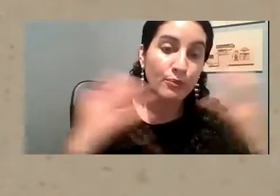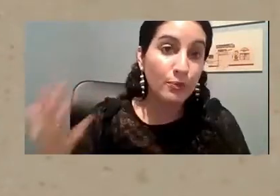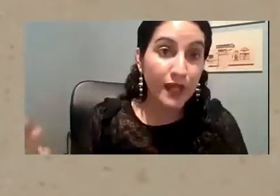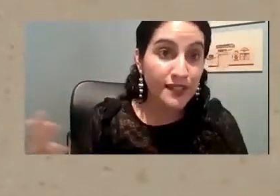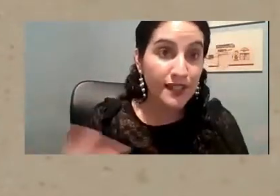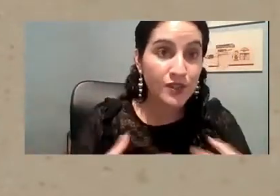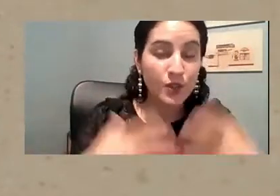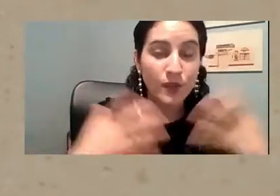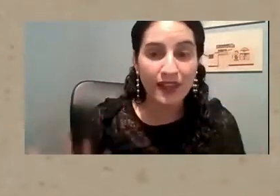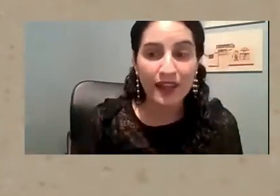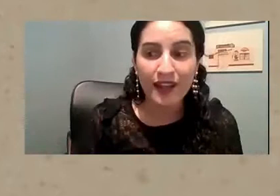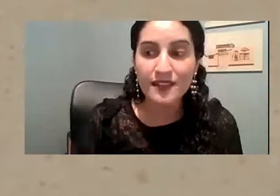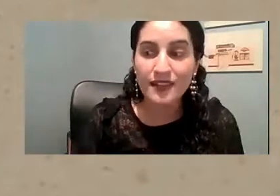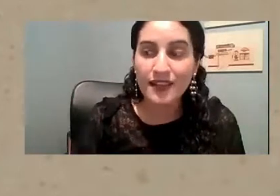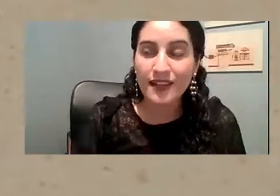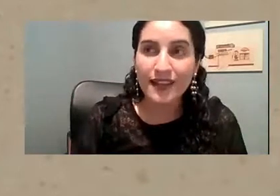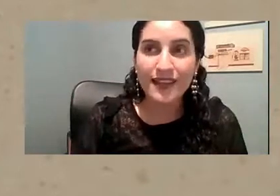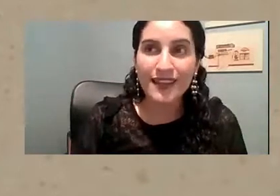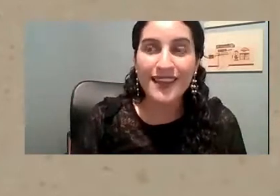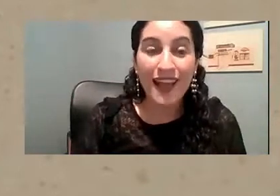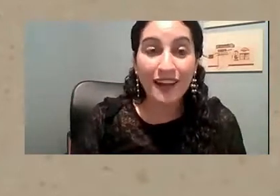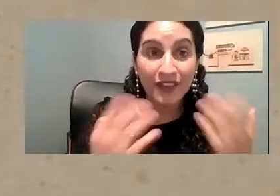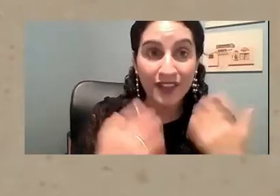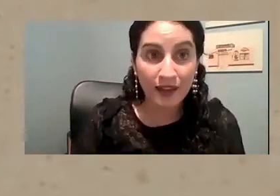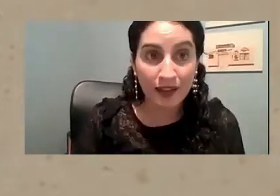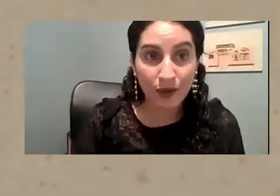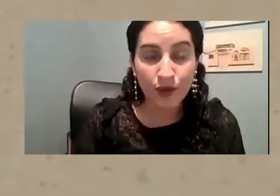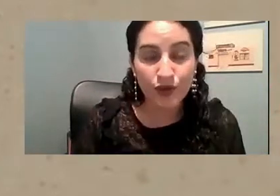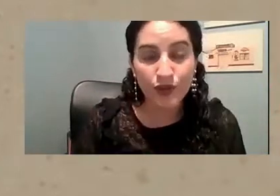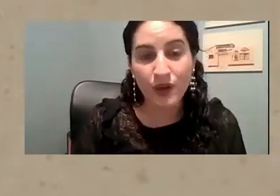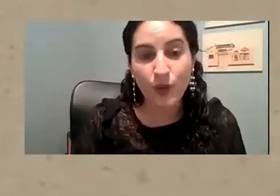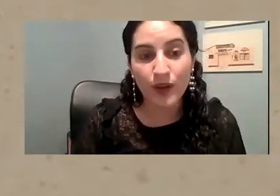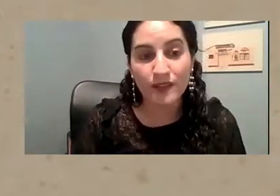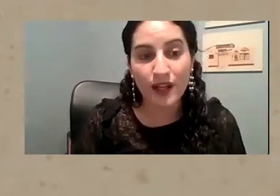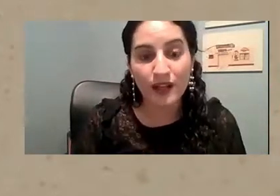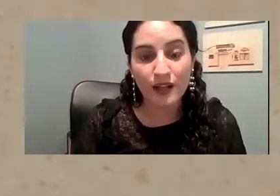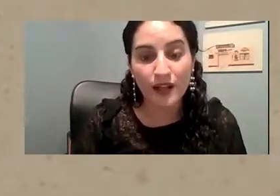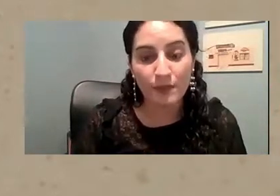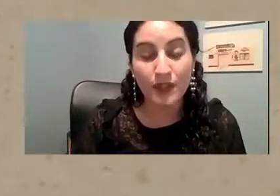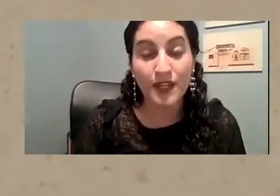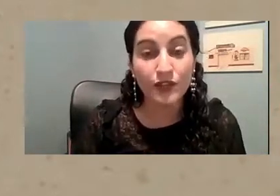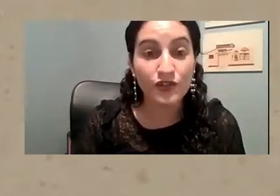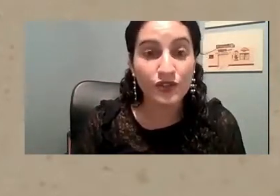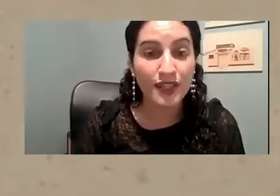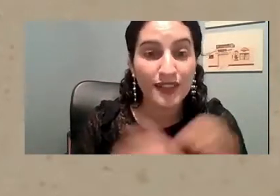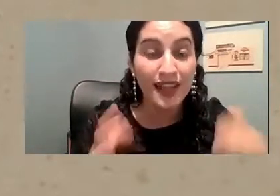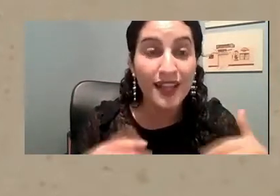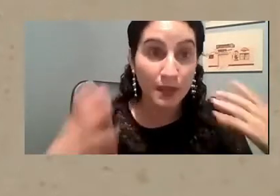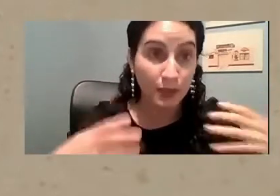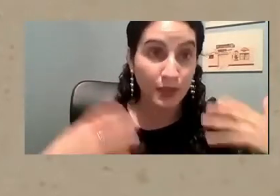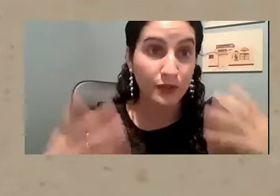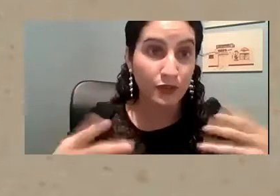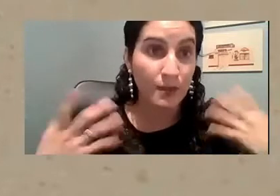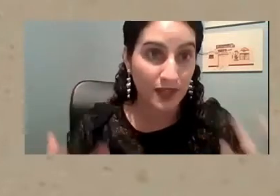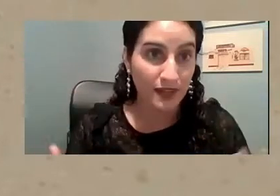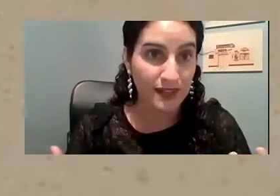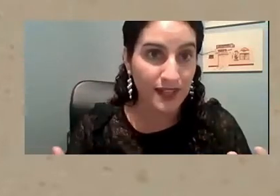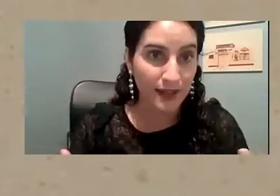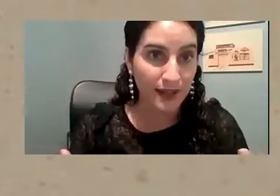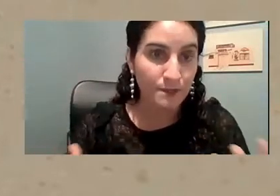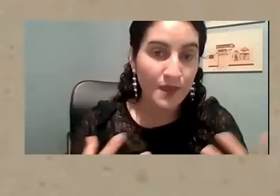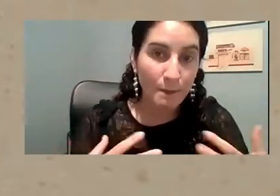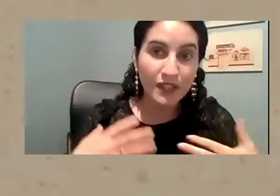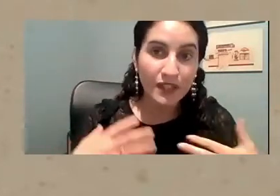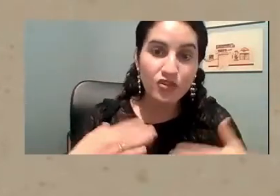son propuestas, son ideas, y al final del recurso se encuentran ideas para proyectos de